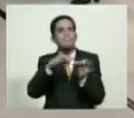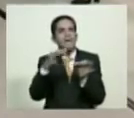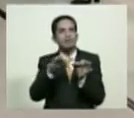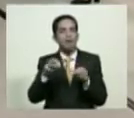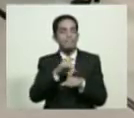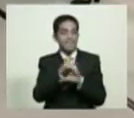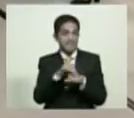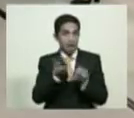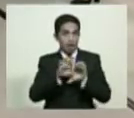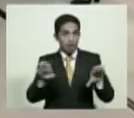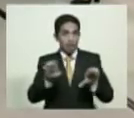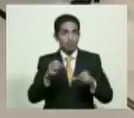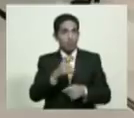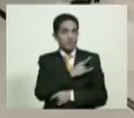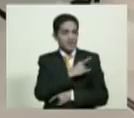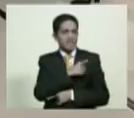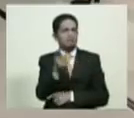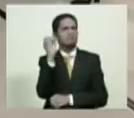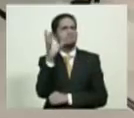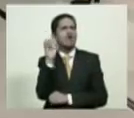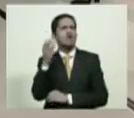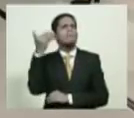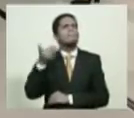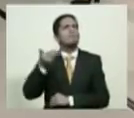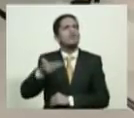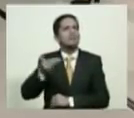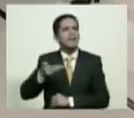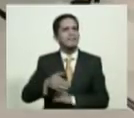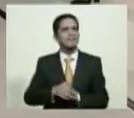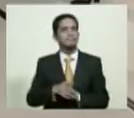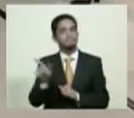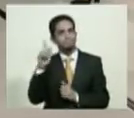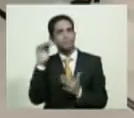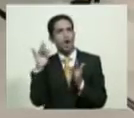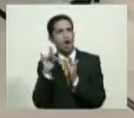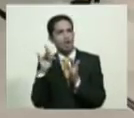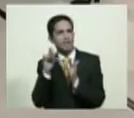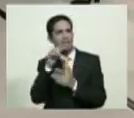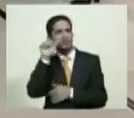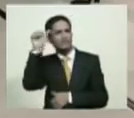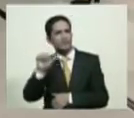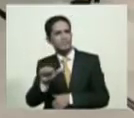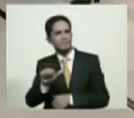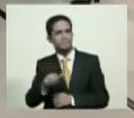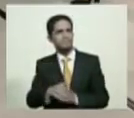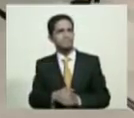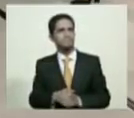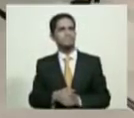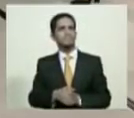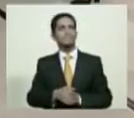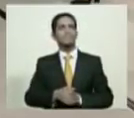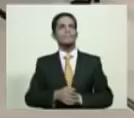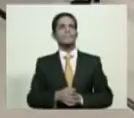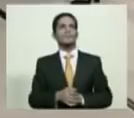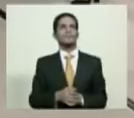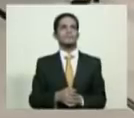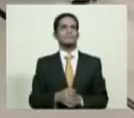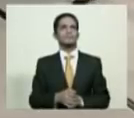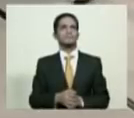Universitaria, Ciencia y Tecnología, un foro importante de alto nivel. Graya Casera con todos los detalles en vivo y directo. Adelante, Graya.